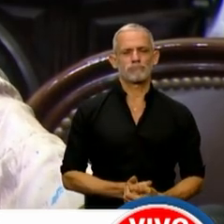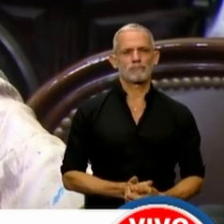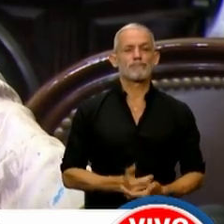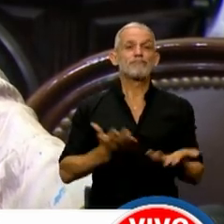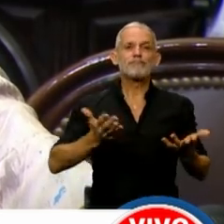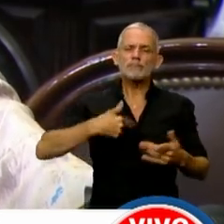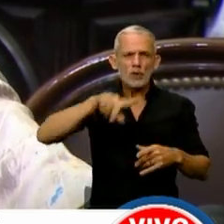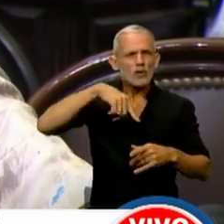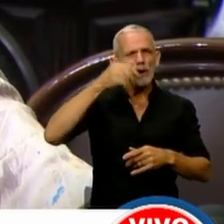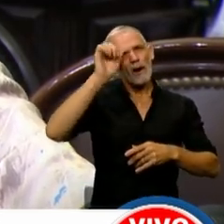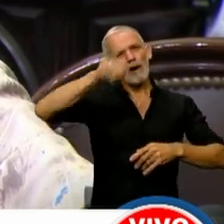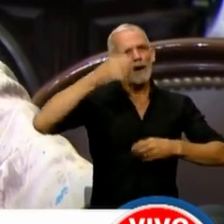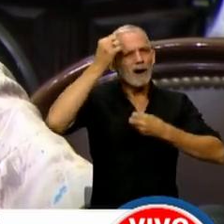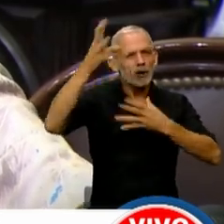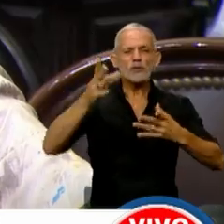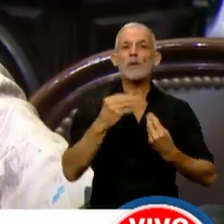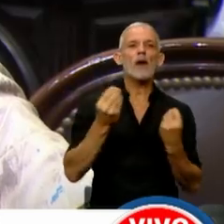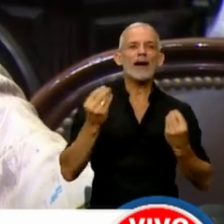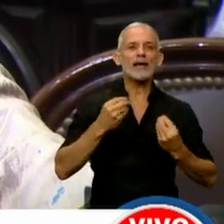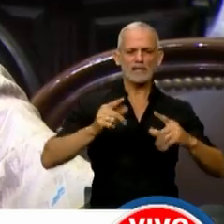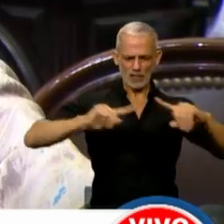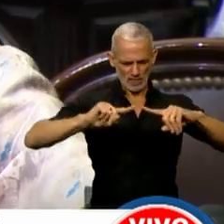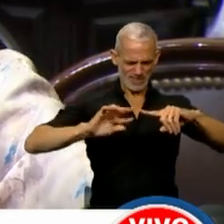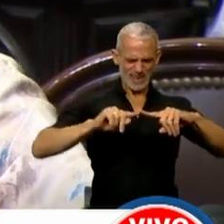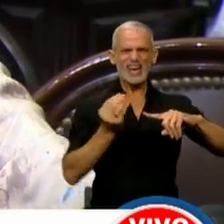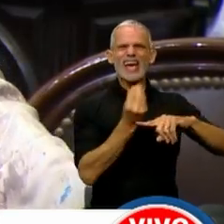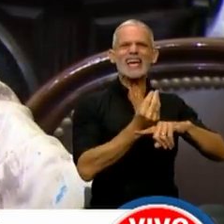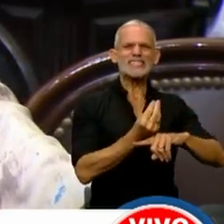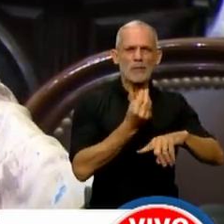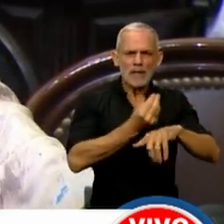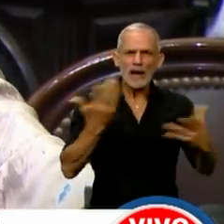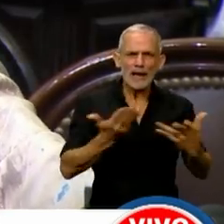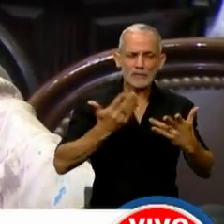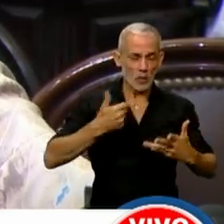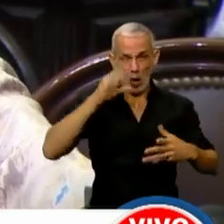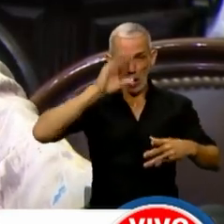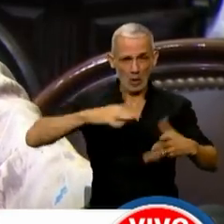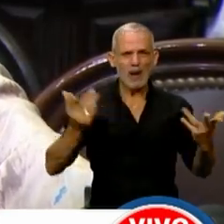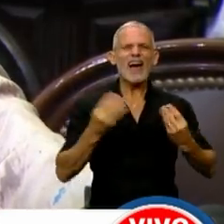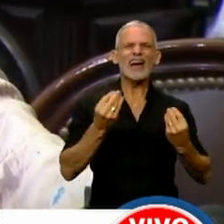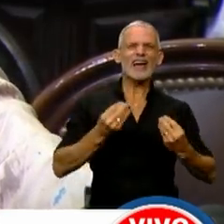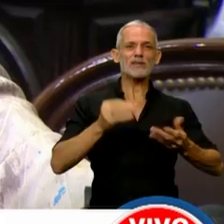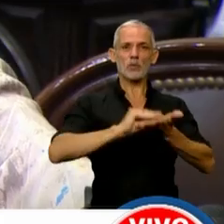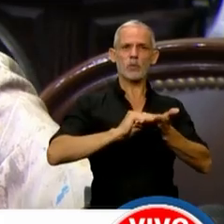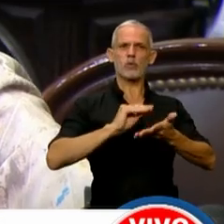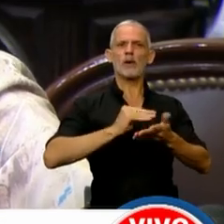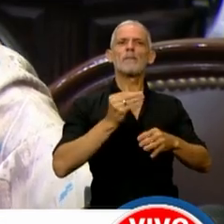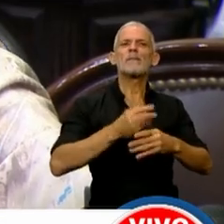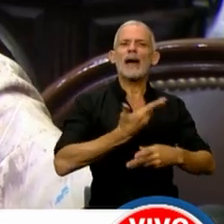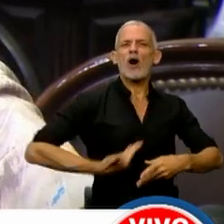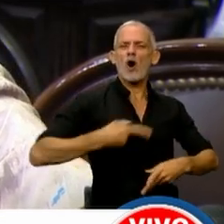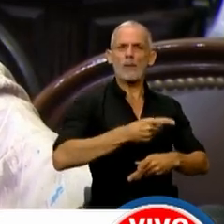nos olvidamos que es ser dirigente nos olvidamos que es ser funcionario público